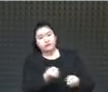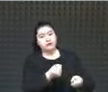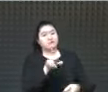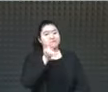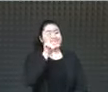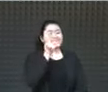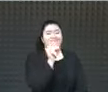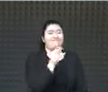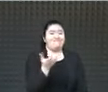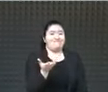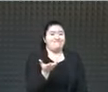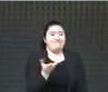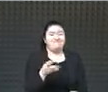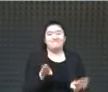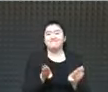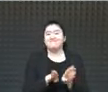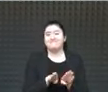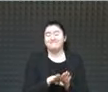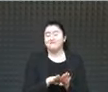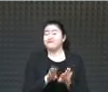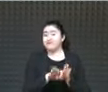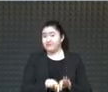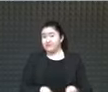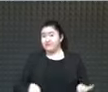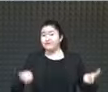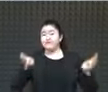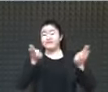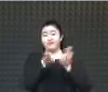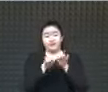vaya normalizando la educación presencial.